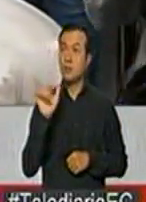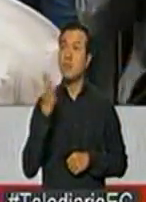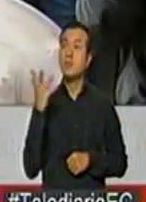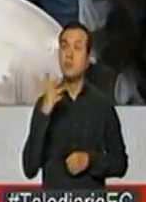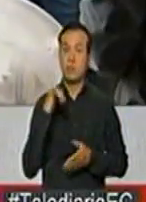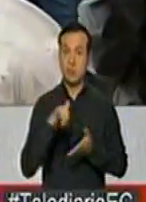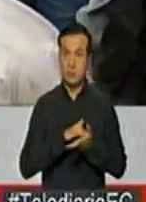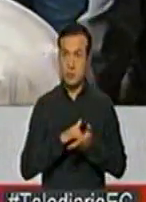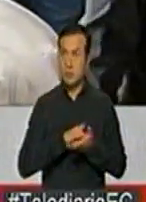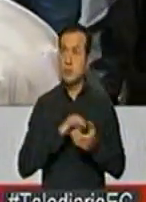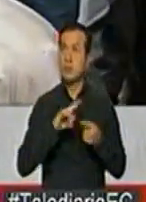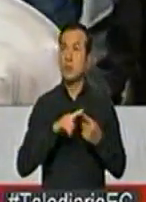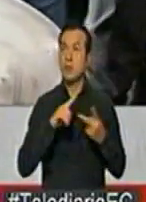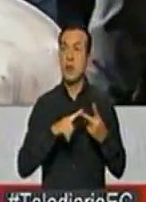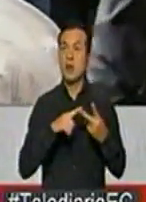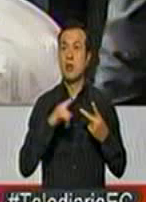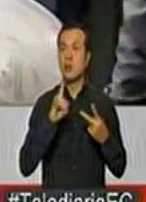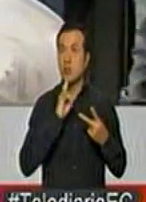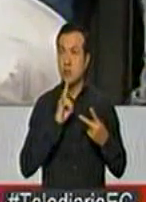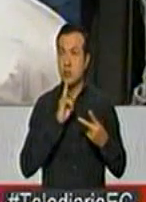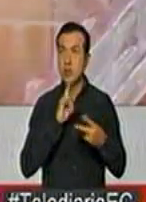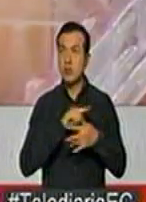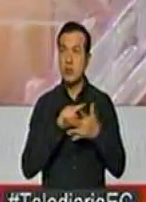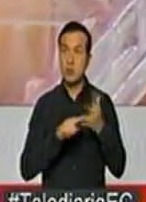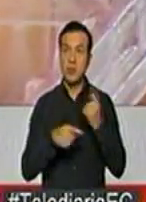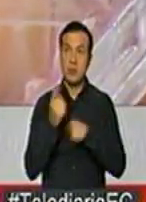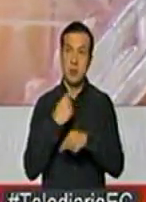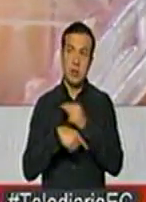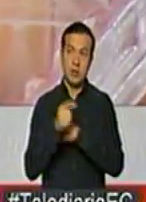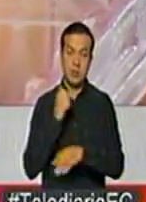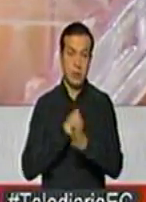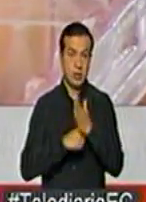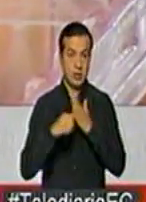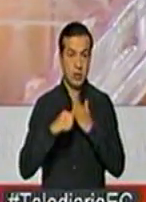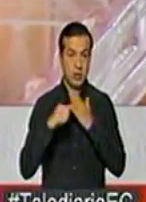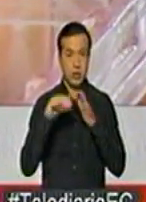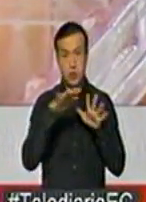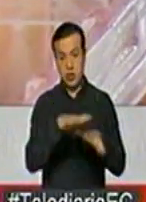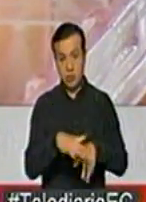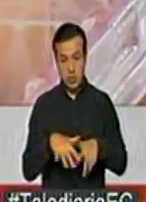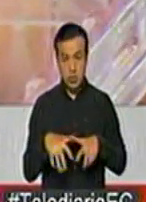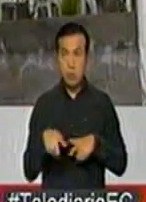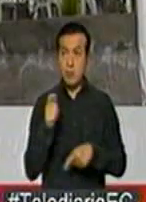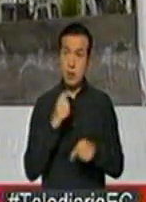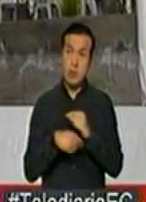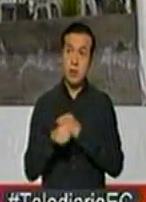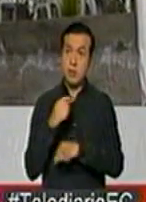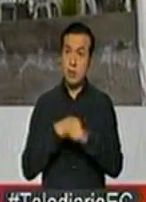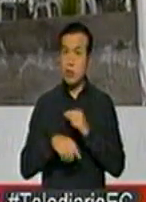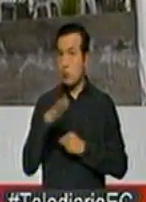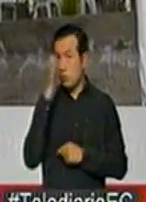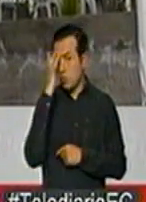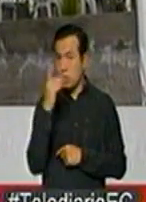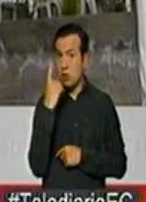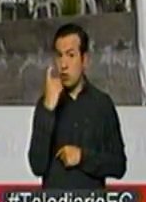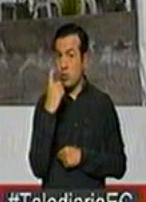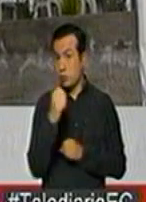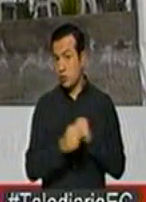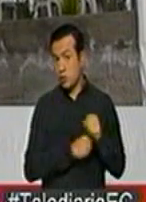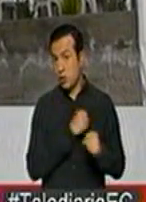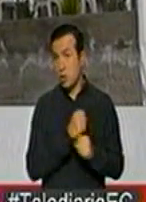York, Los Ángeles y Miami, en Estados Unidos. Según el Ministerio de Agricultura, la exportación se da luego de 11 años